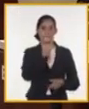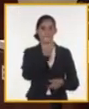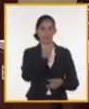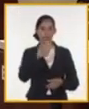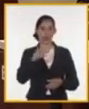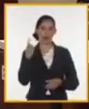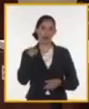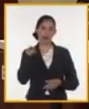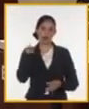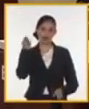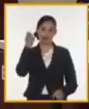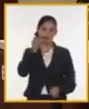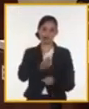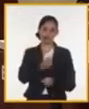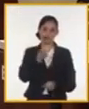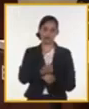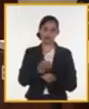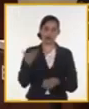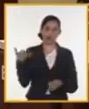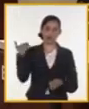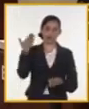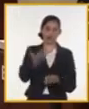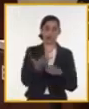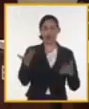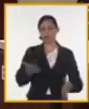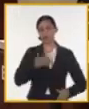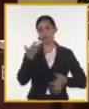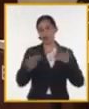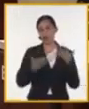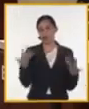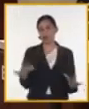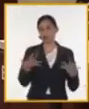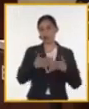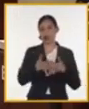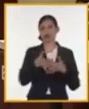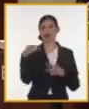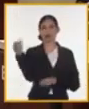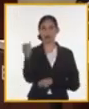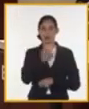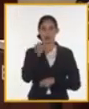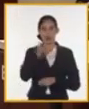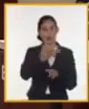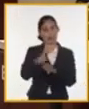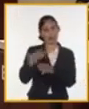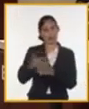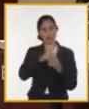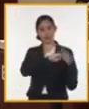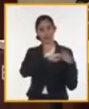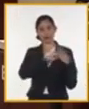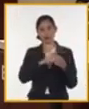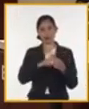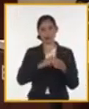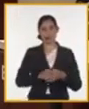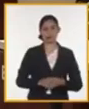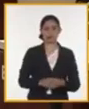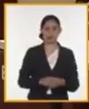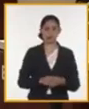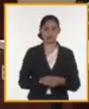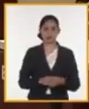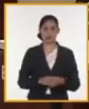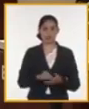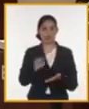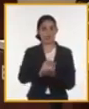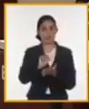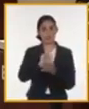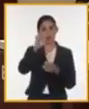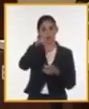experiencia en la actividad de relaciones internacionales, en la que ha ocupado diversas responsabilidades. En el servicio interno